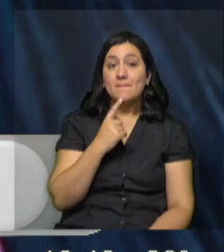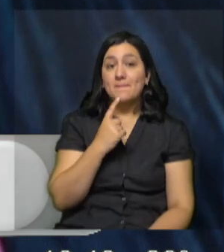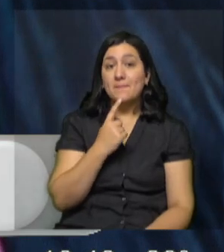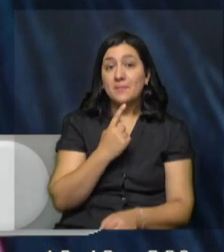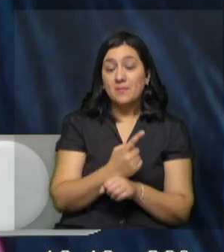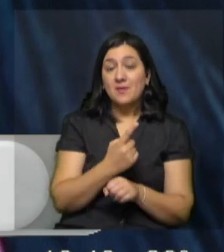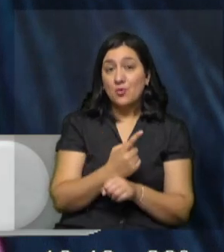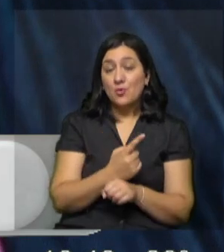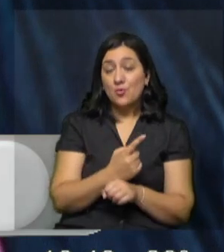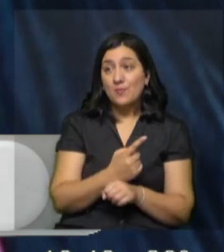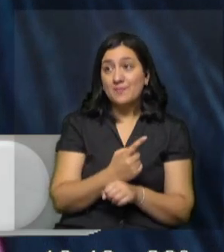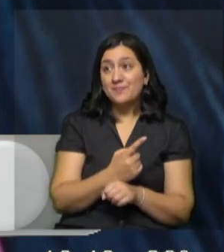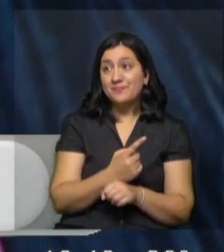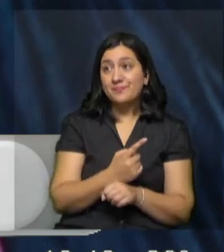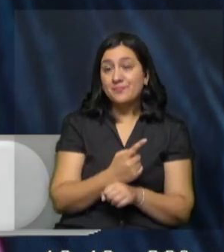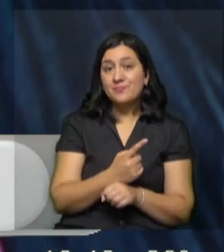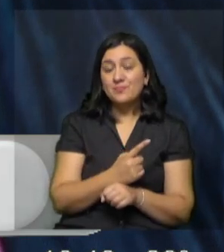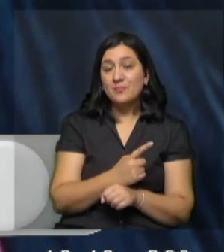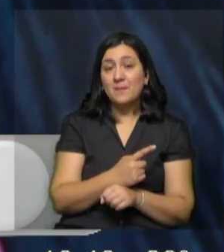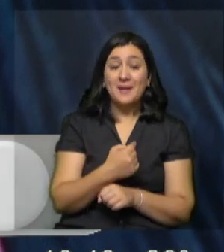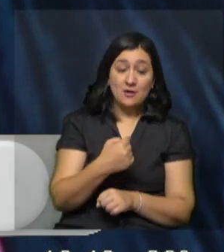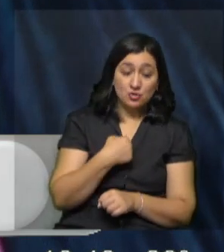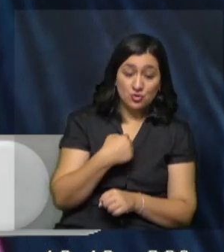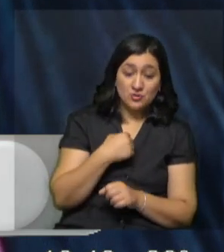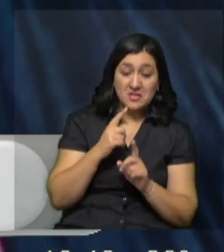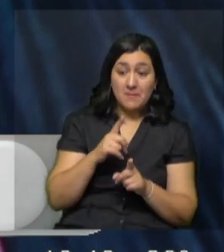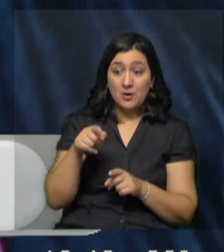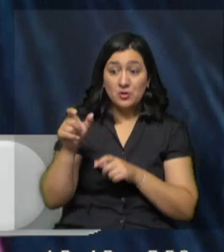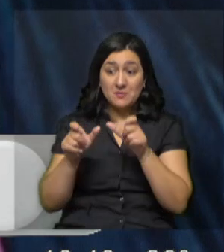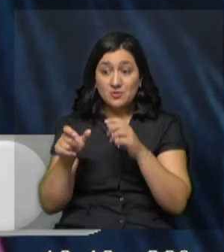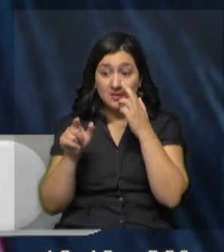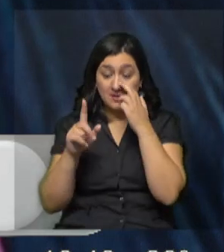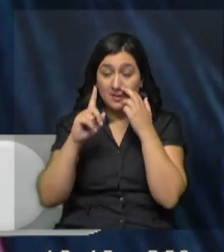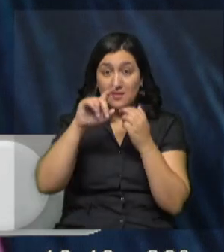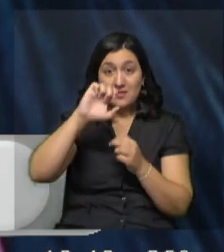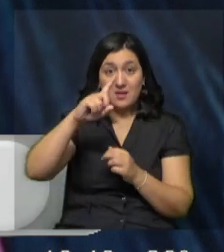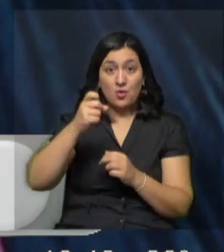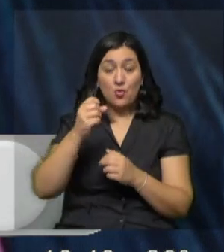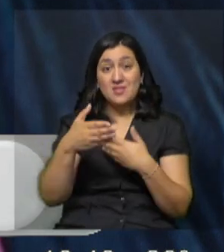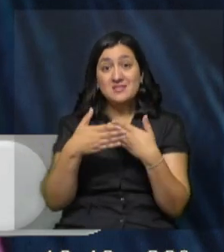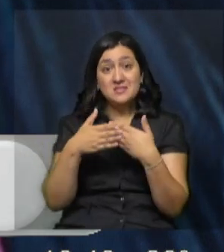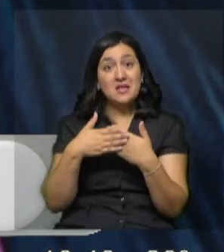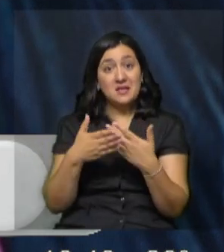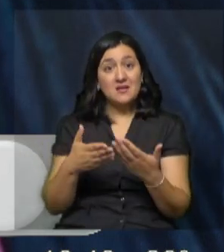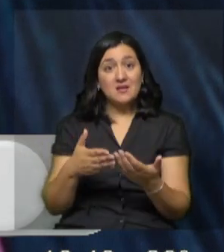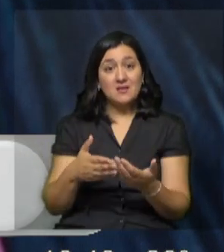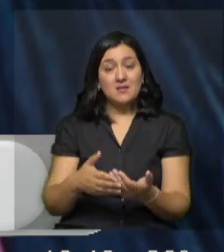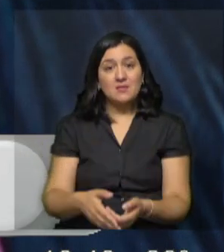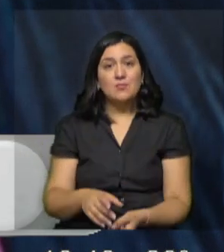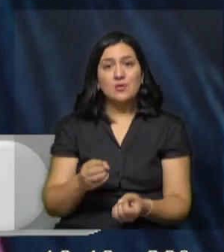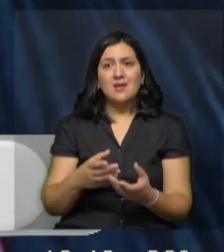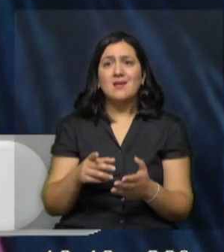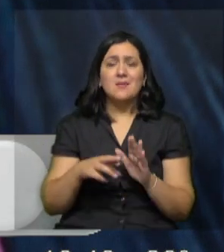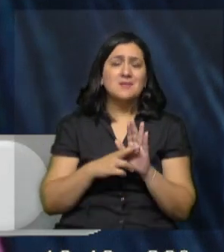para todos, ¿no? Para todos, para extraños y para nosotros, lo de tenerlo cerca con todo lo que pasó... representó para